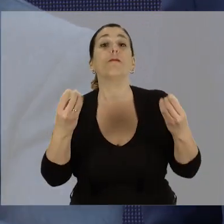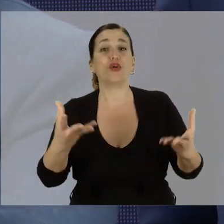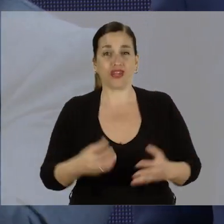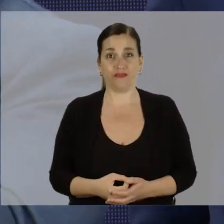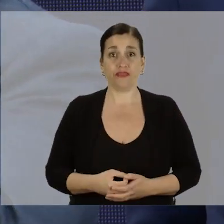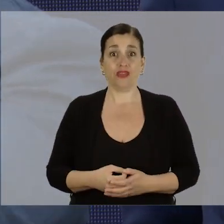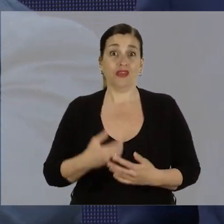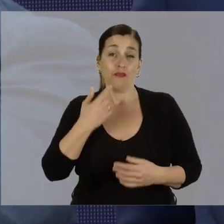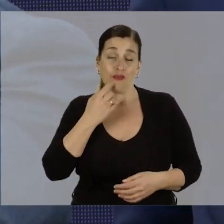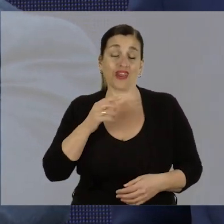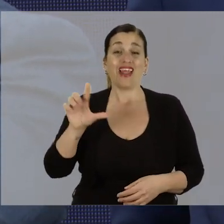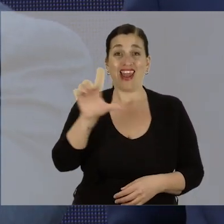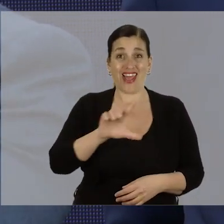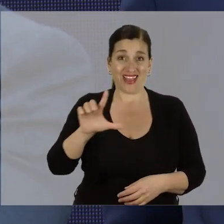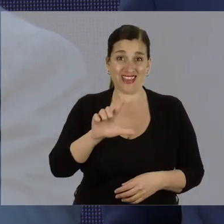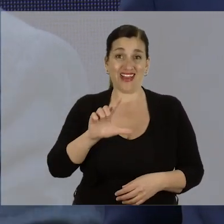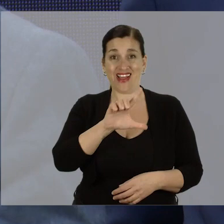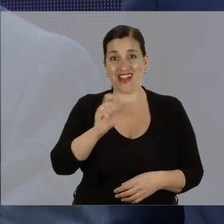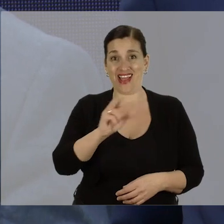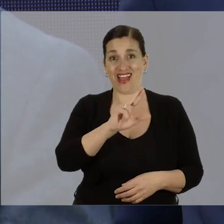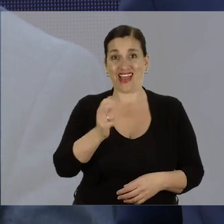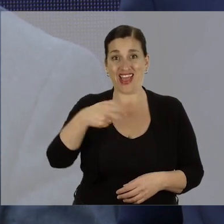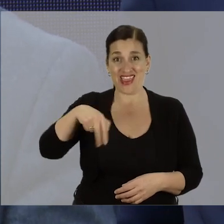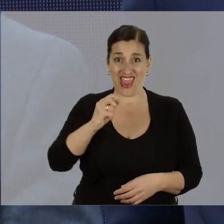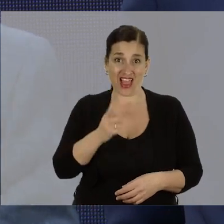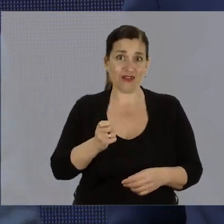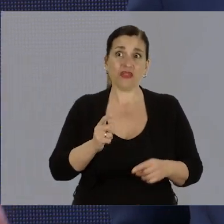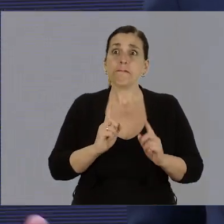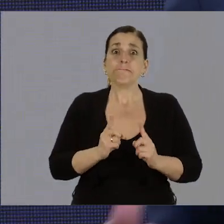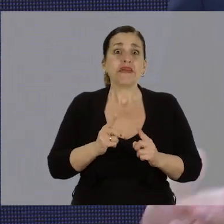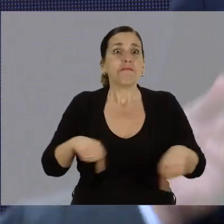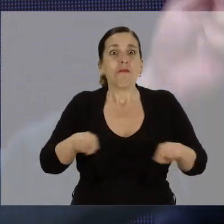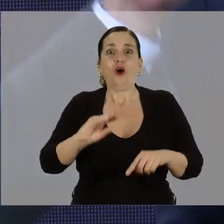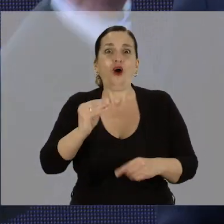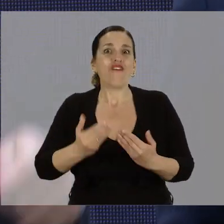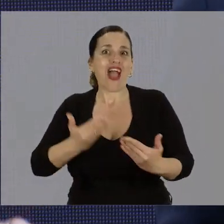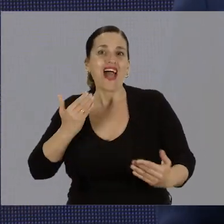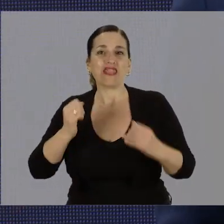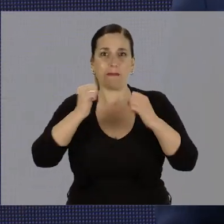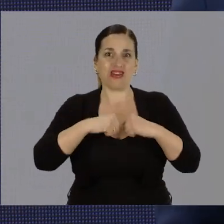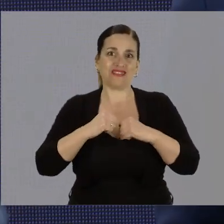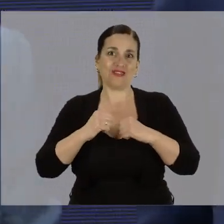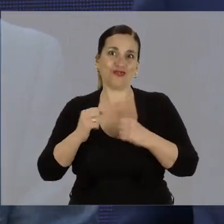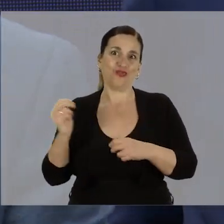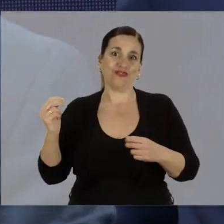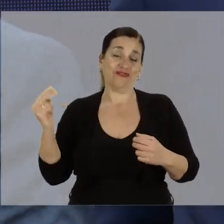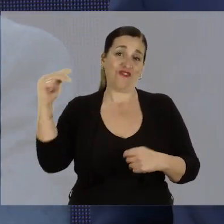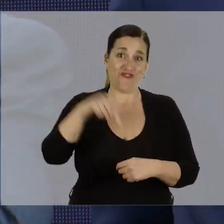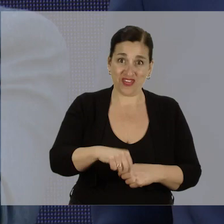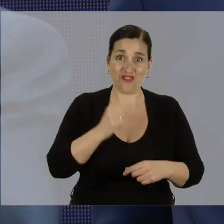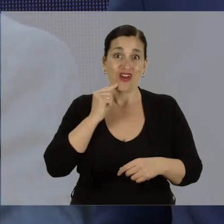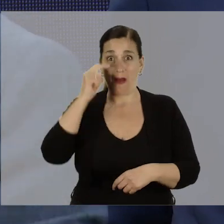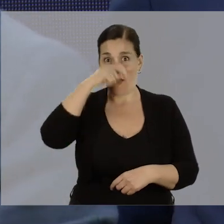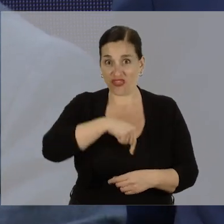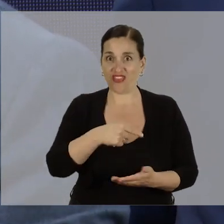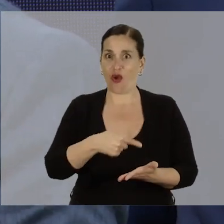Primero porque Jorge es uno de cualquiera de ustedes, gurises. Porque él supo lo que era venirse de Paysandú a